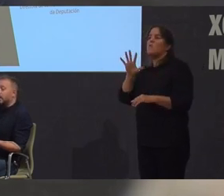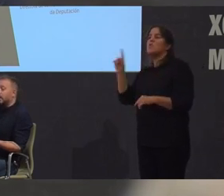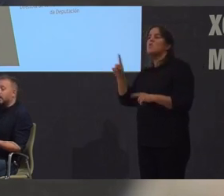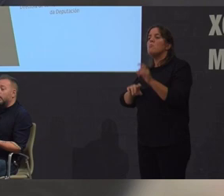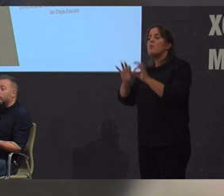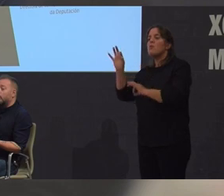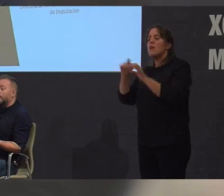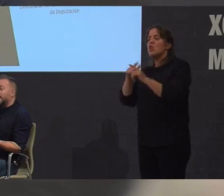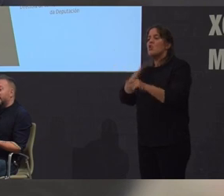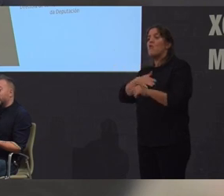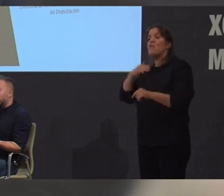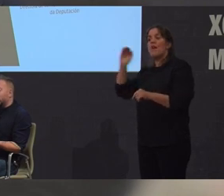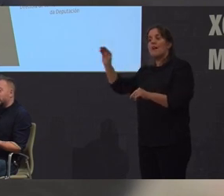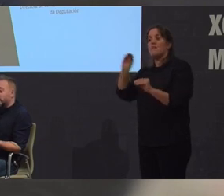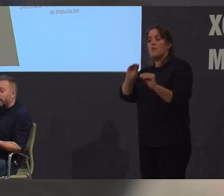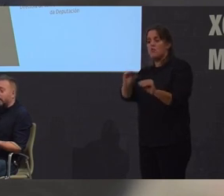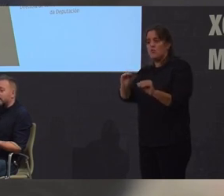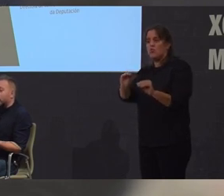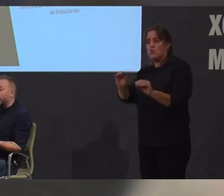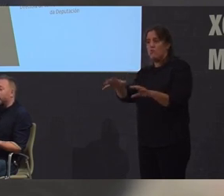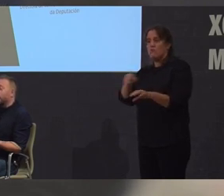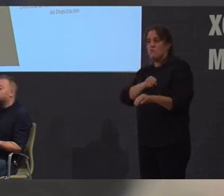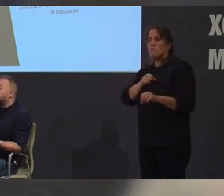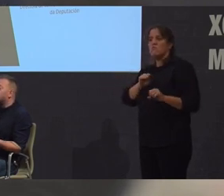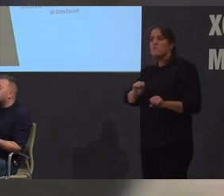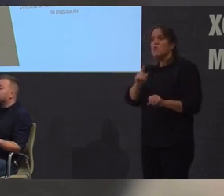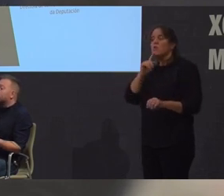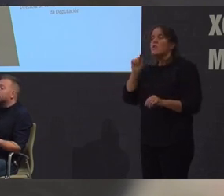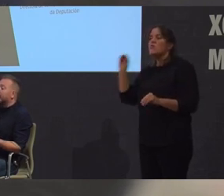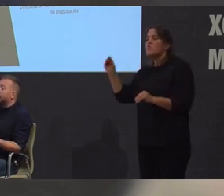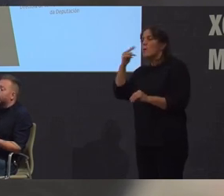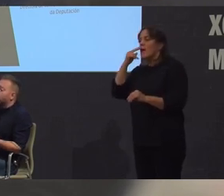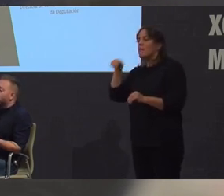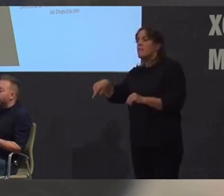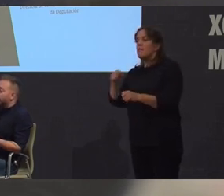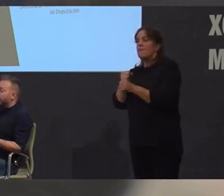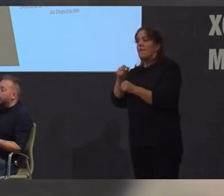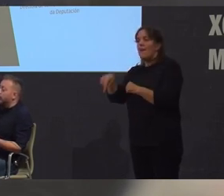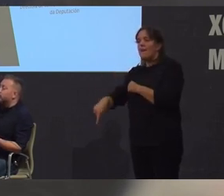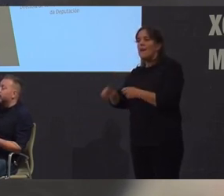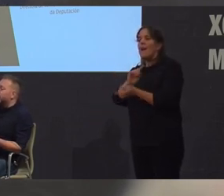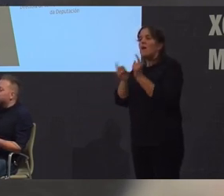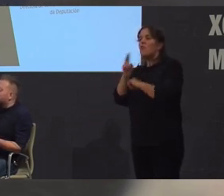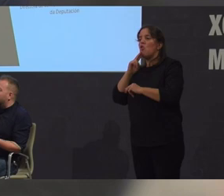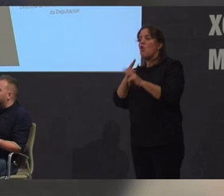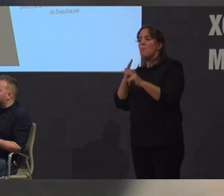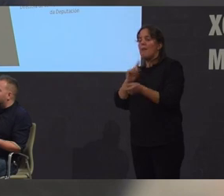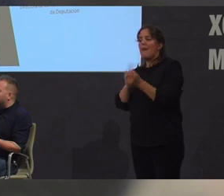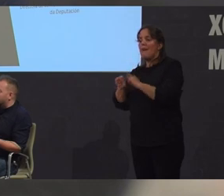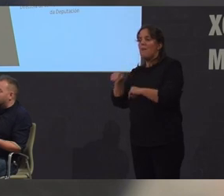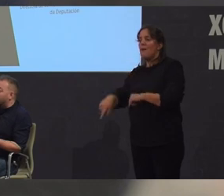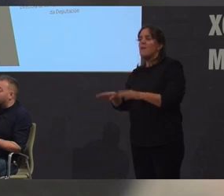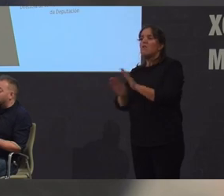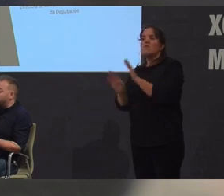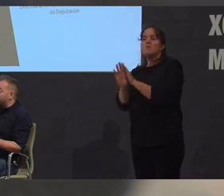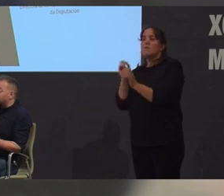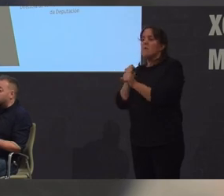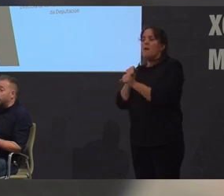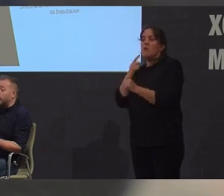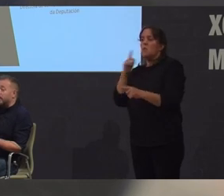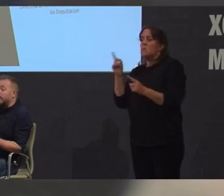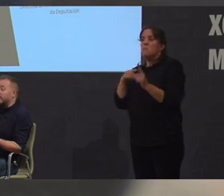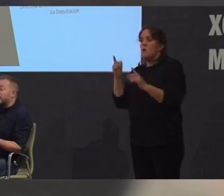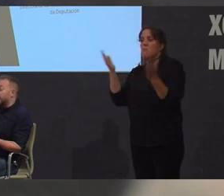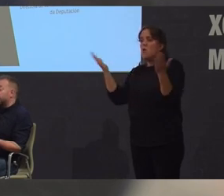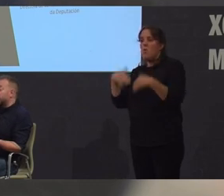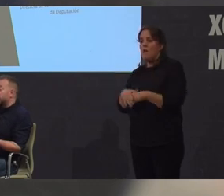franquistas y los nazis que habían estado operando en España se cambiaron el nombre y pudieron seguir trabajando en España sin ningún problema. De